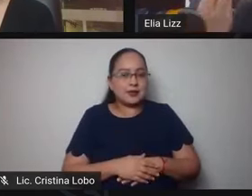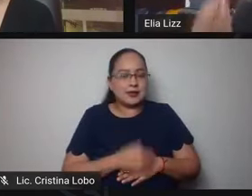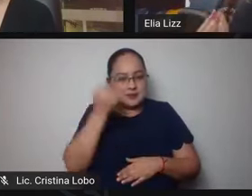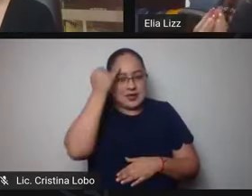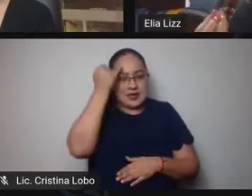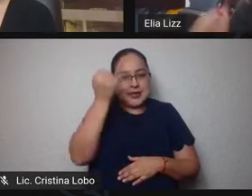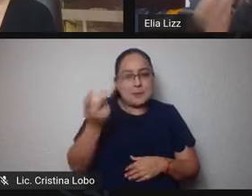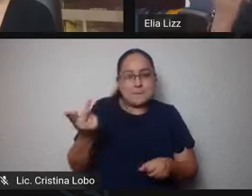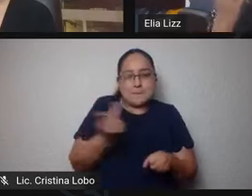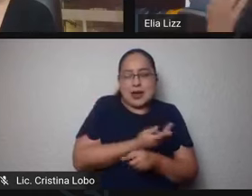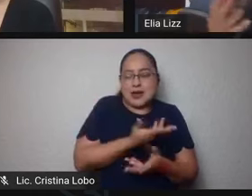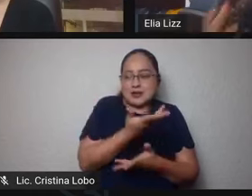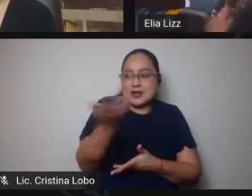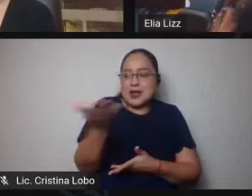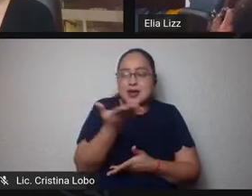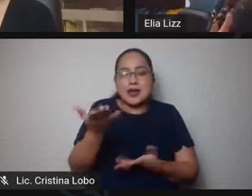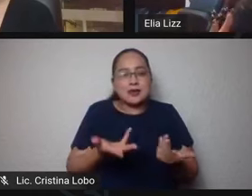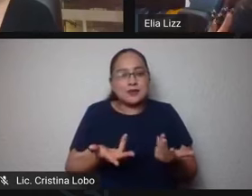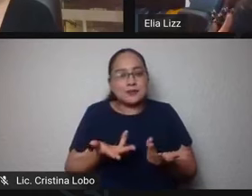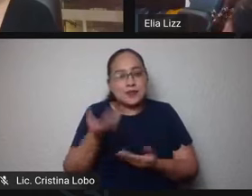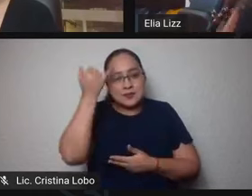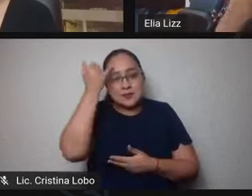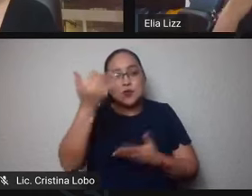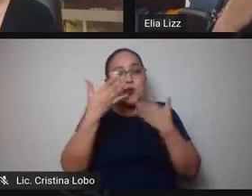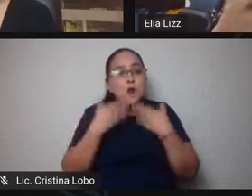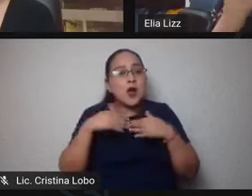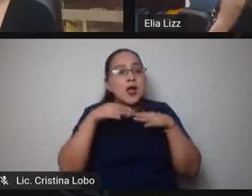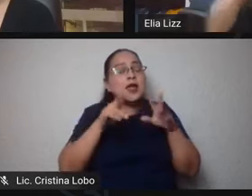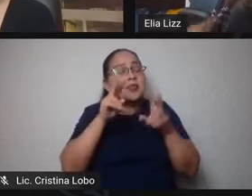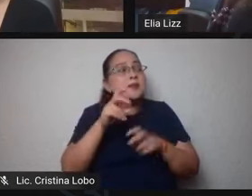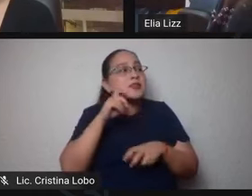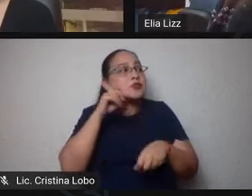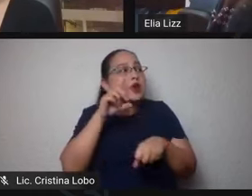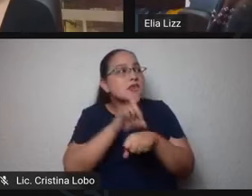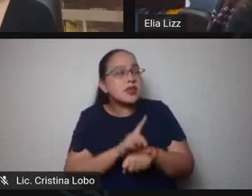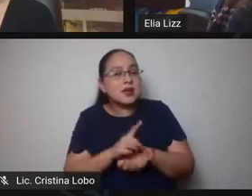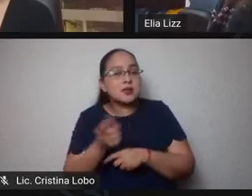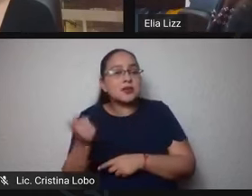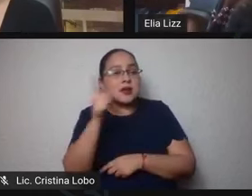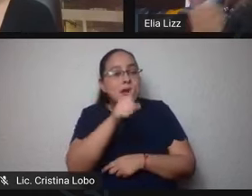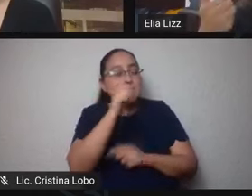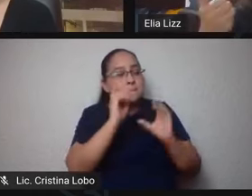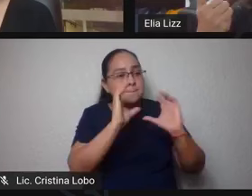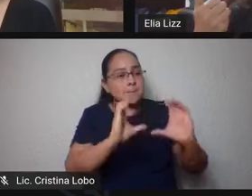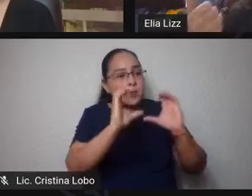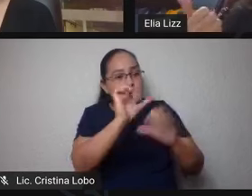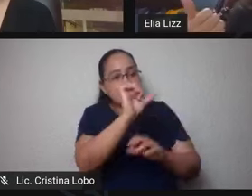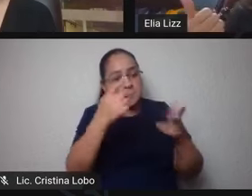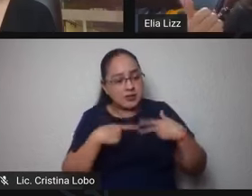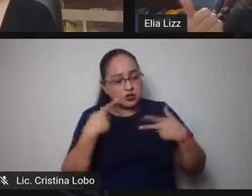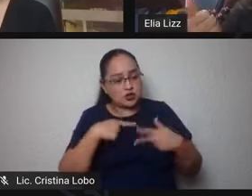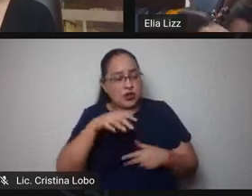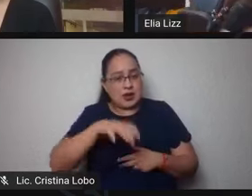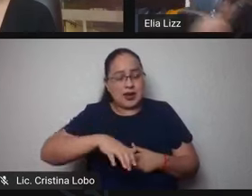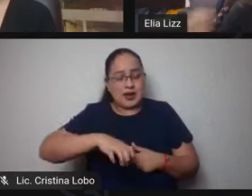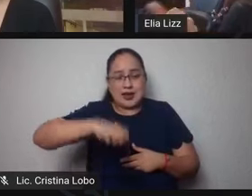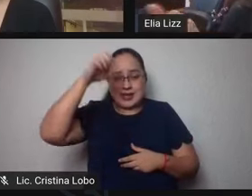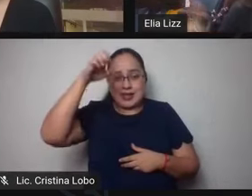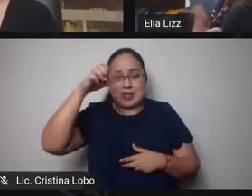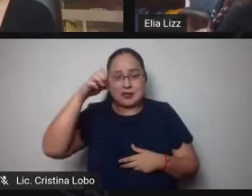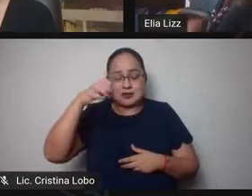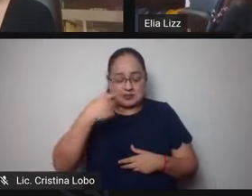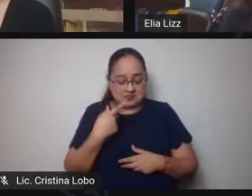cabeza de alguien que no tiene este concepto de sexualidad que cuida a una persona mayor? lo va a violentar.